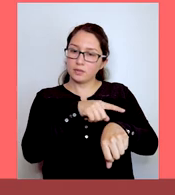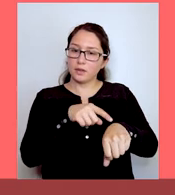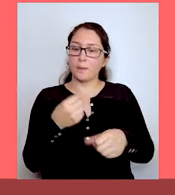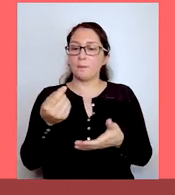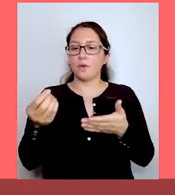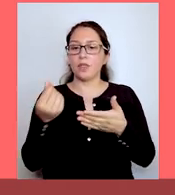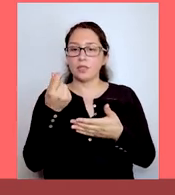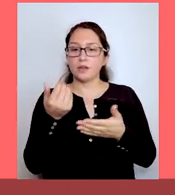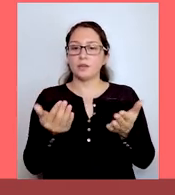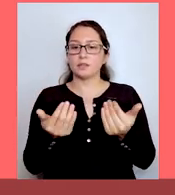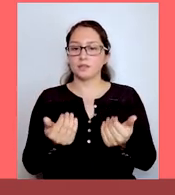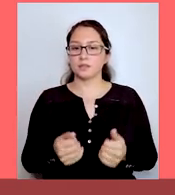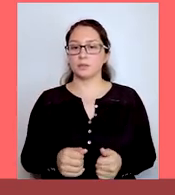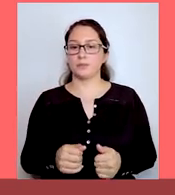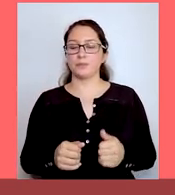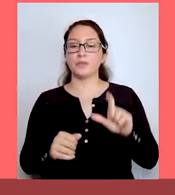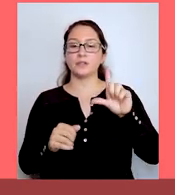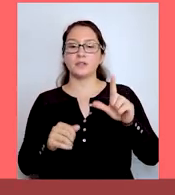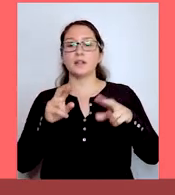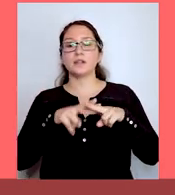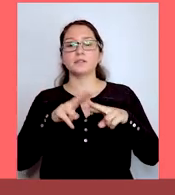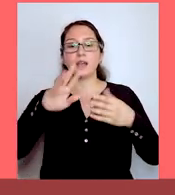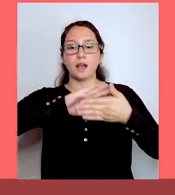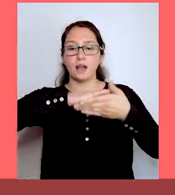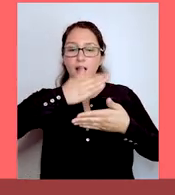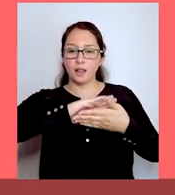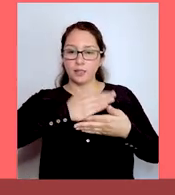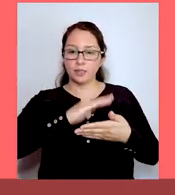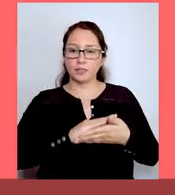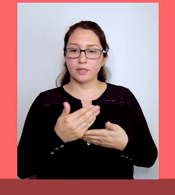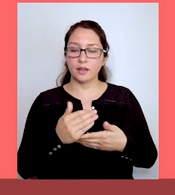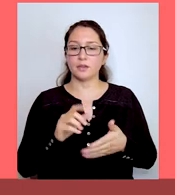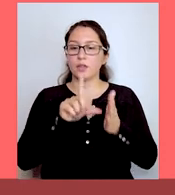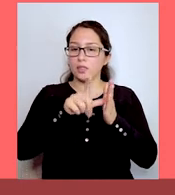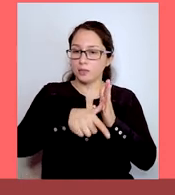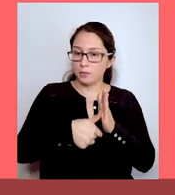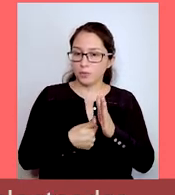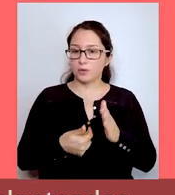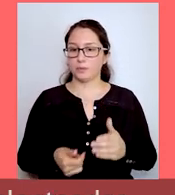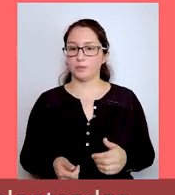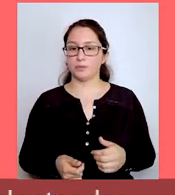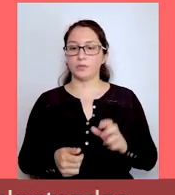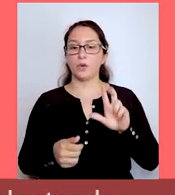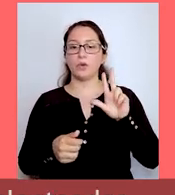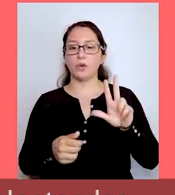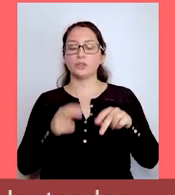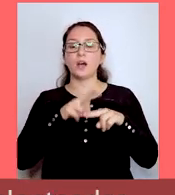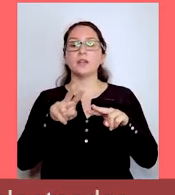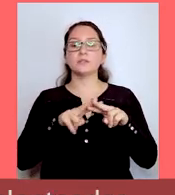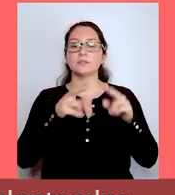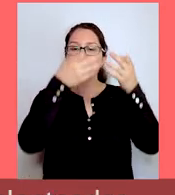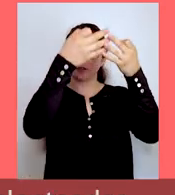tus acciones. 7. Confeccionar un calendario con la duración de tu campaña. 8. Realizar